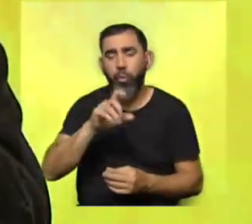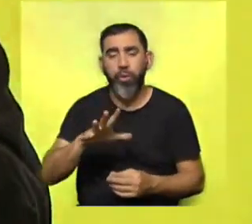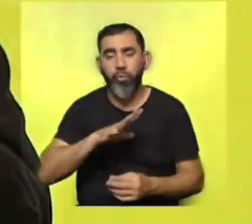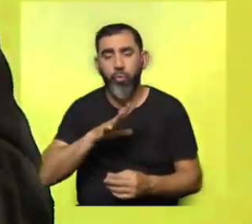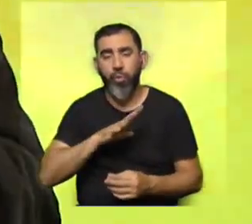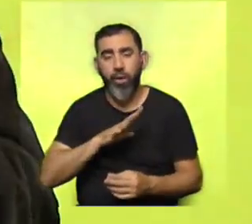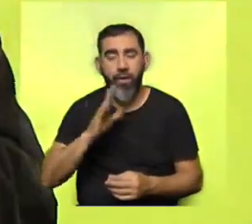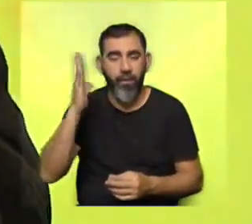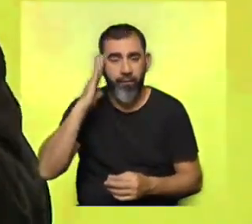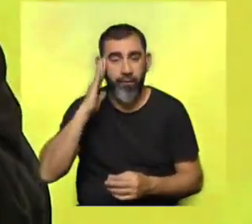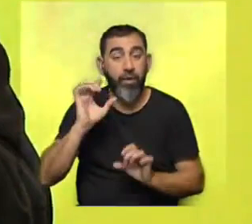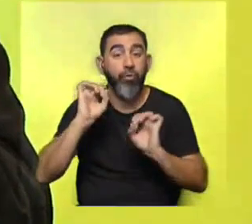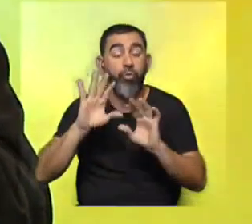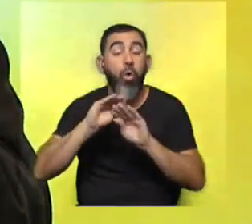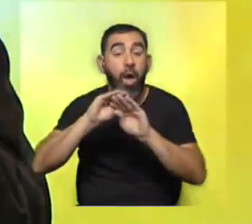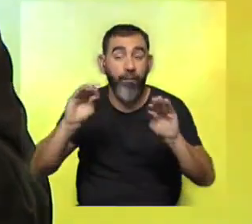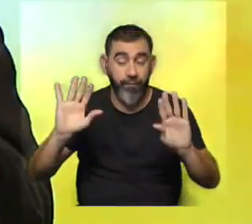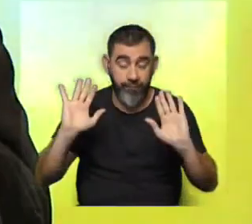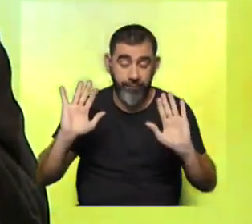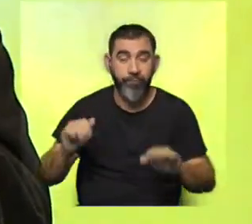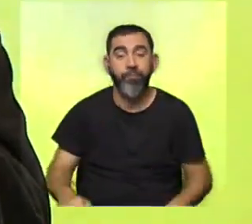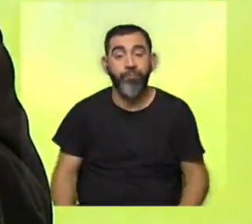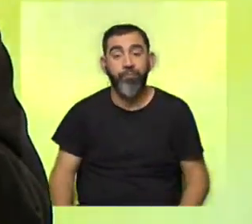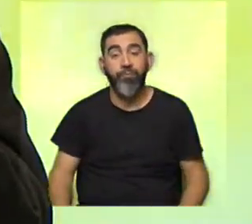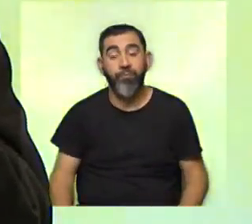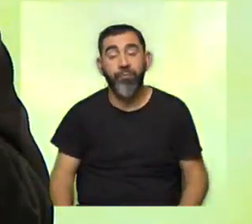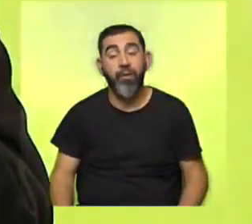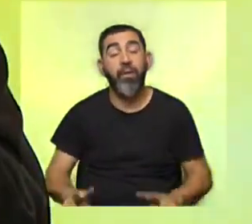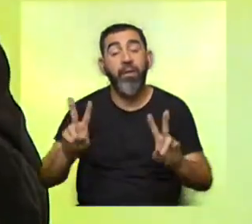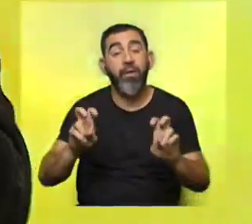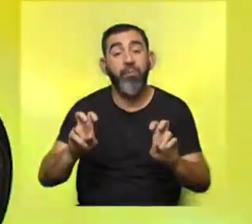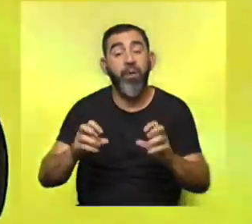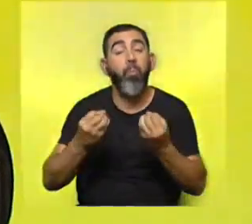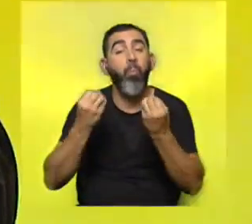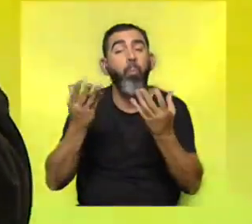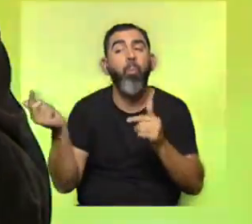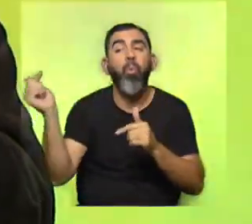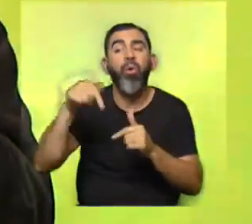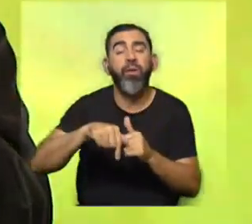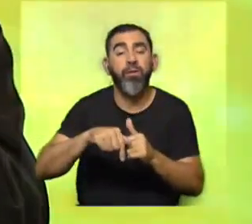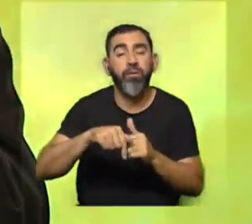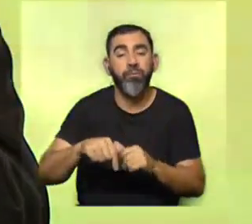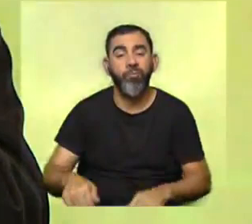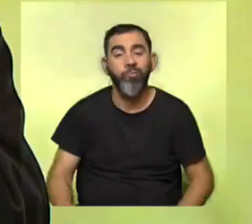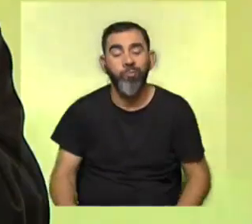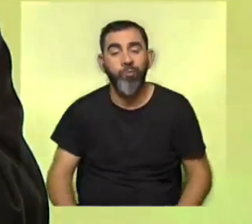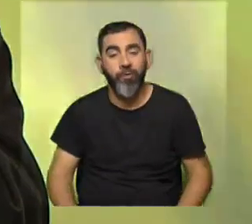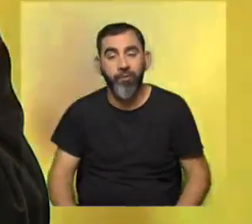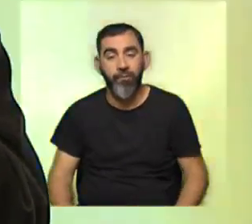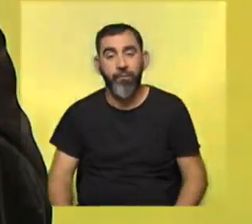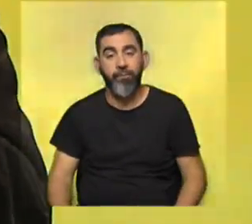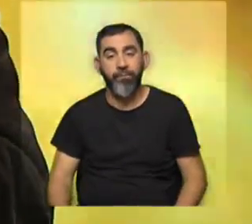entender. Simplemente un avisito, o sea, nosotros, volviendo al tema de la atribución, que entendemos que es un